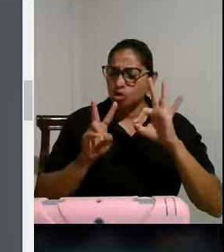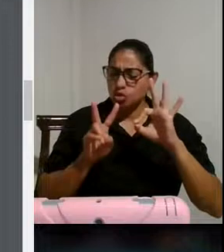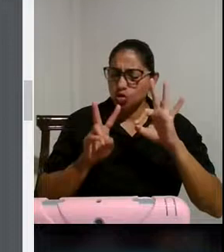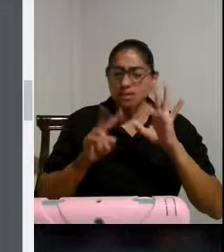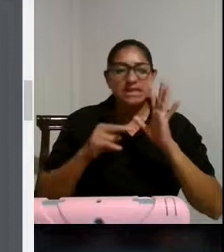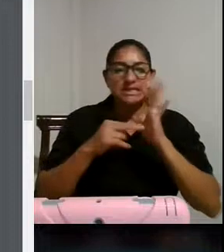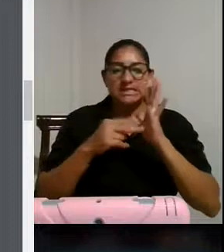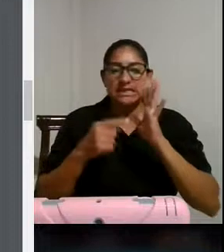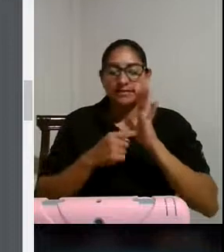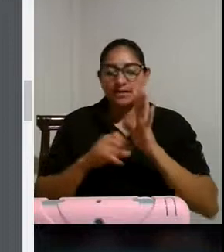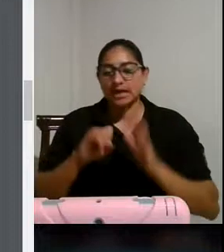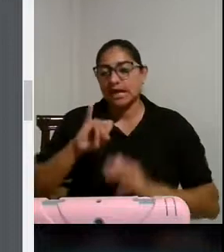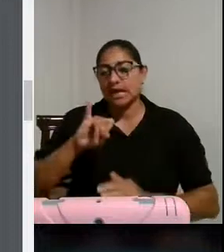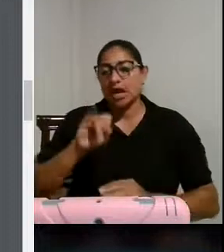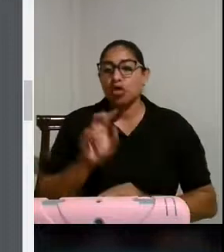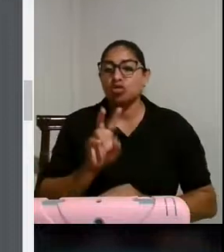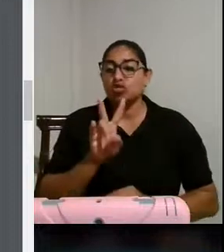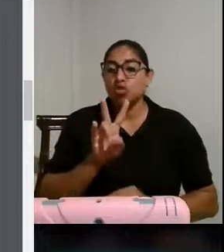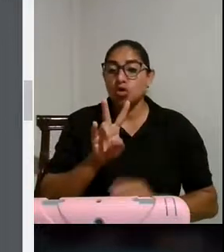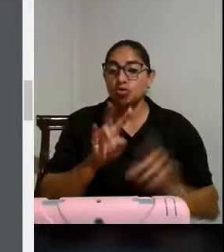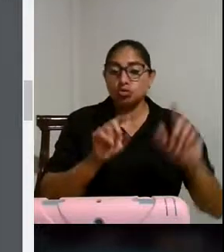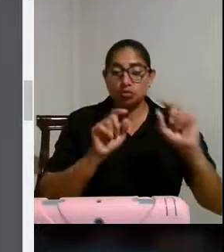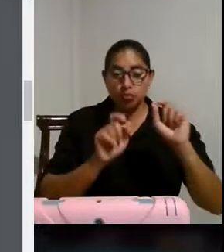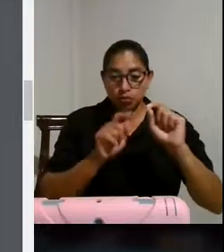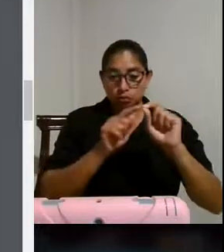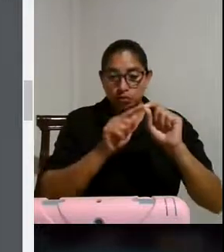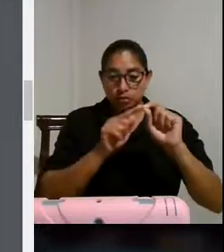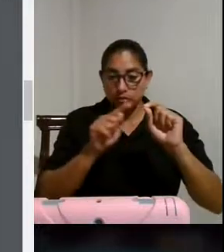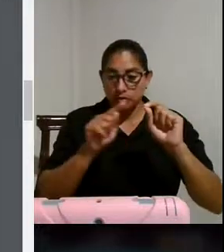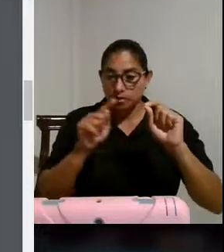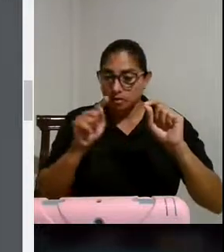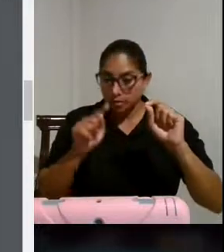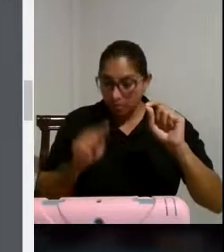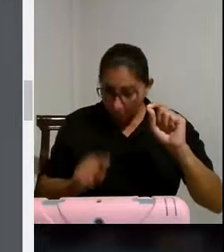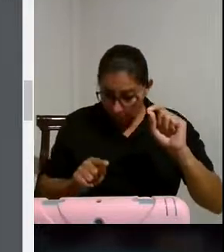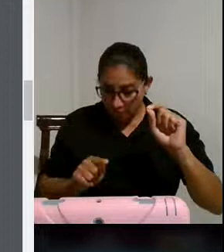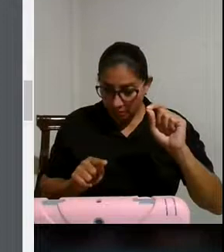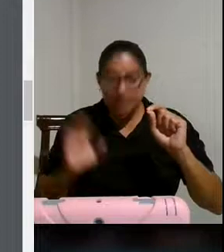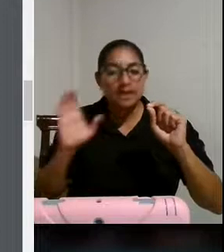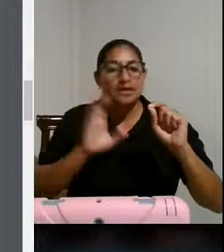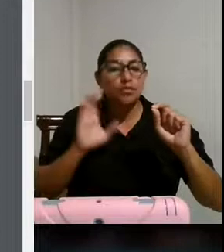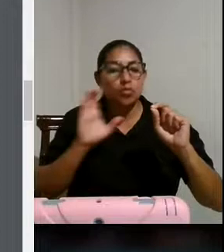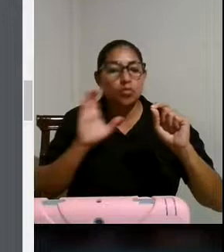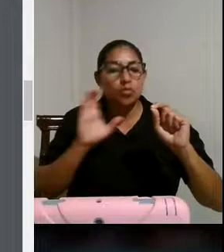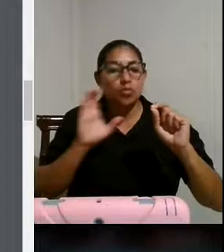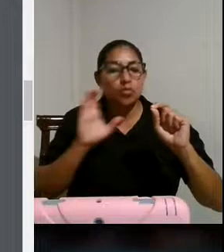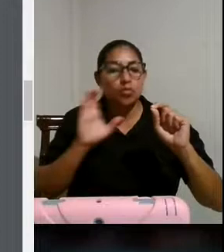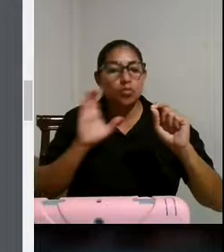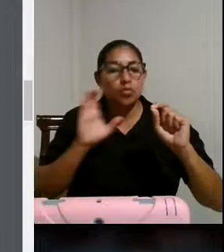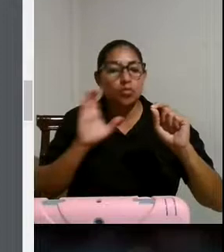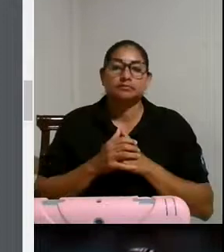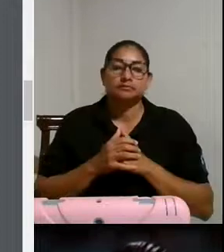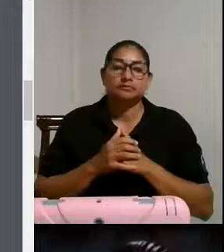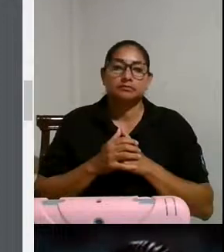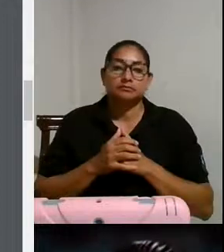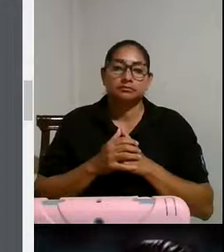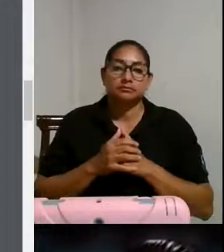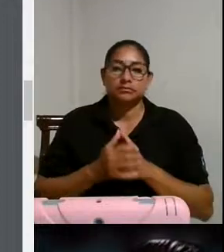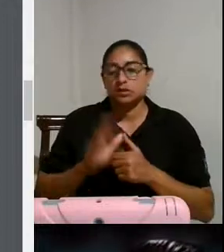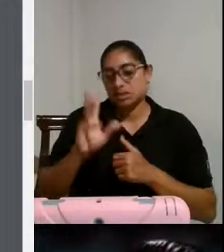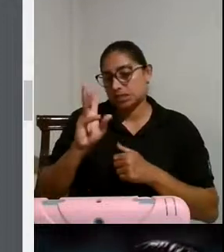es la imagen de 2. Si no se la dan, usted la calcula acá, pero en este caso ya la teníamos, que era